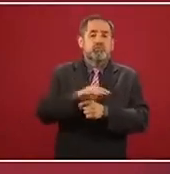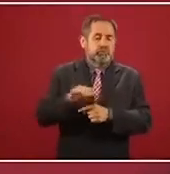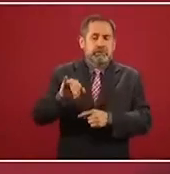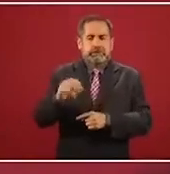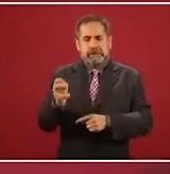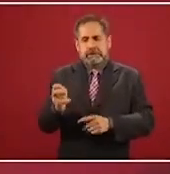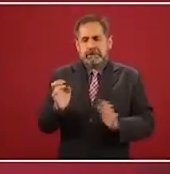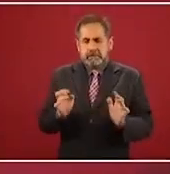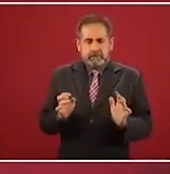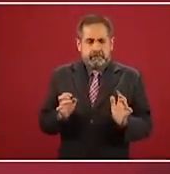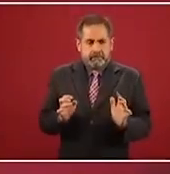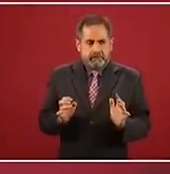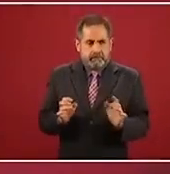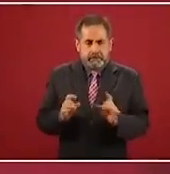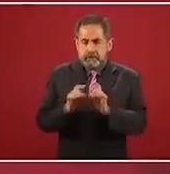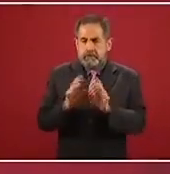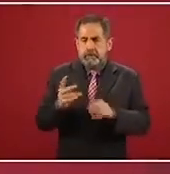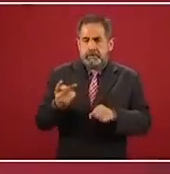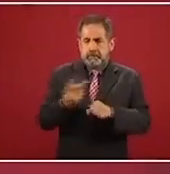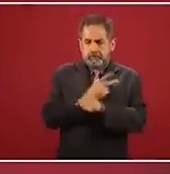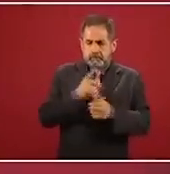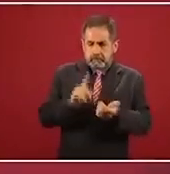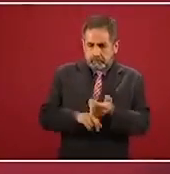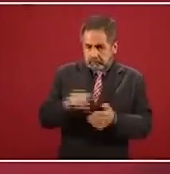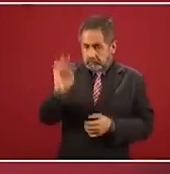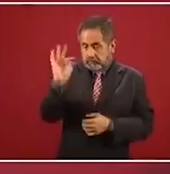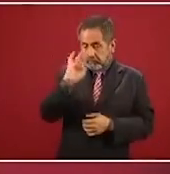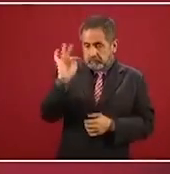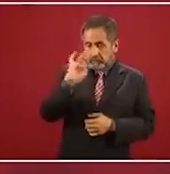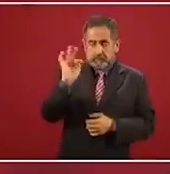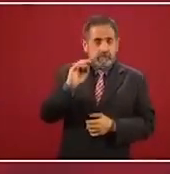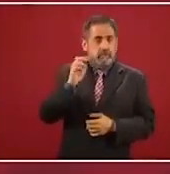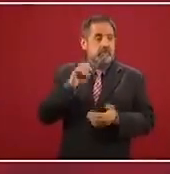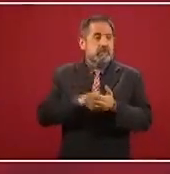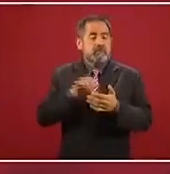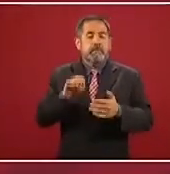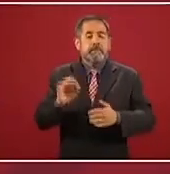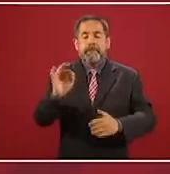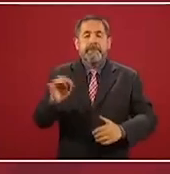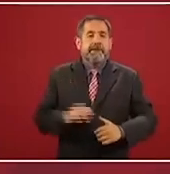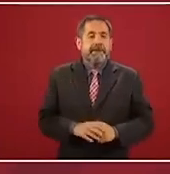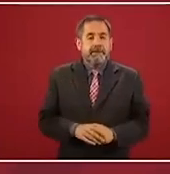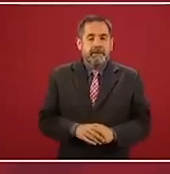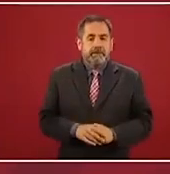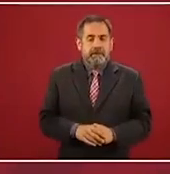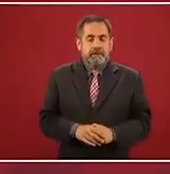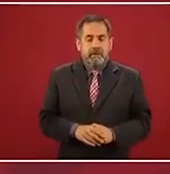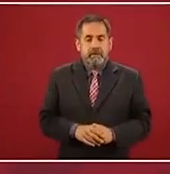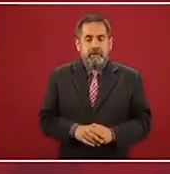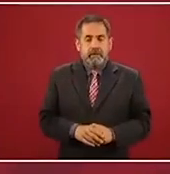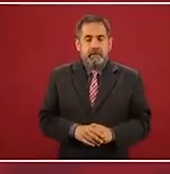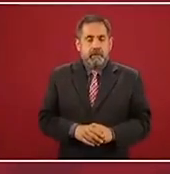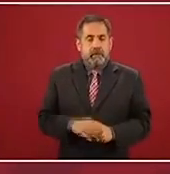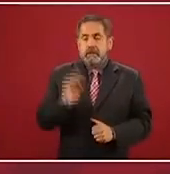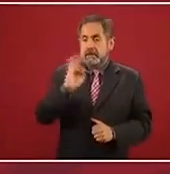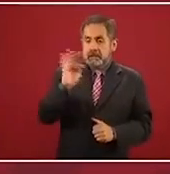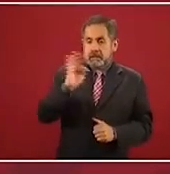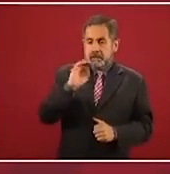¿Qué pasa si se apuesta